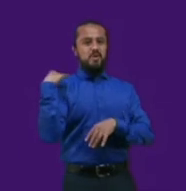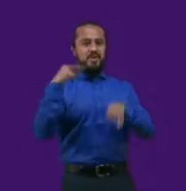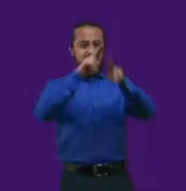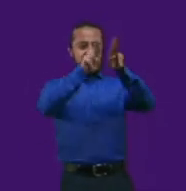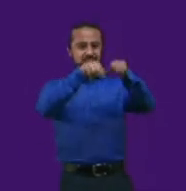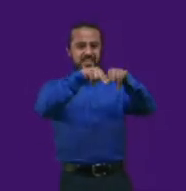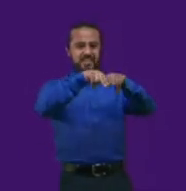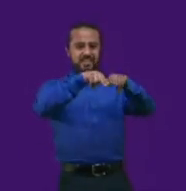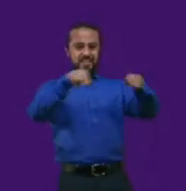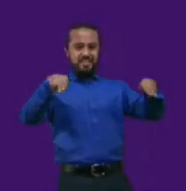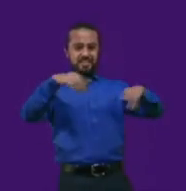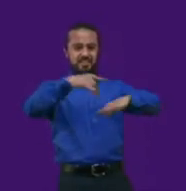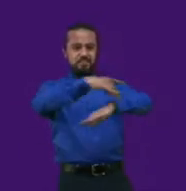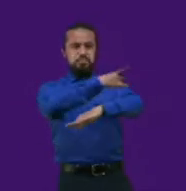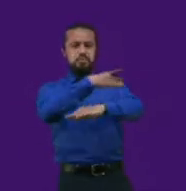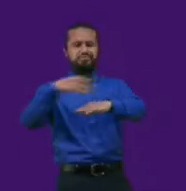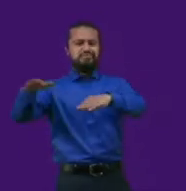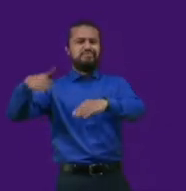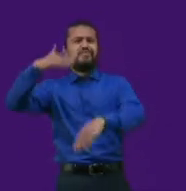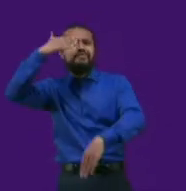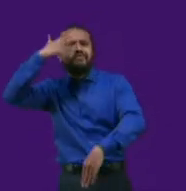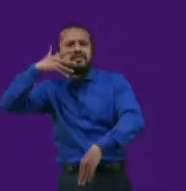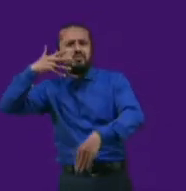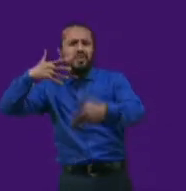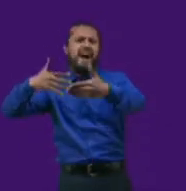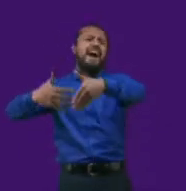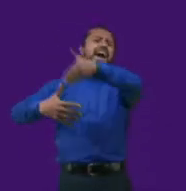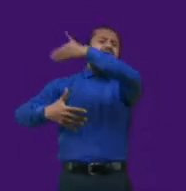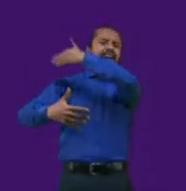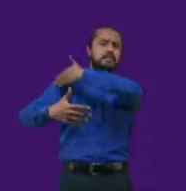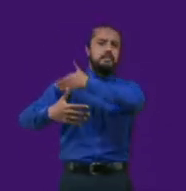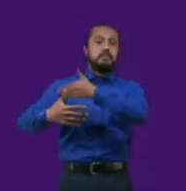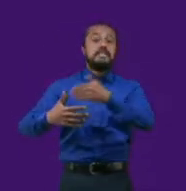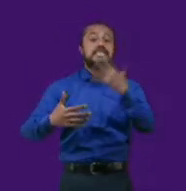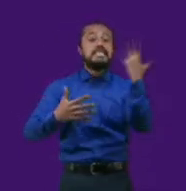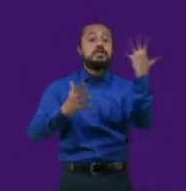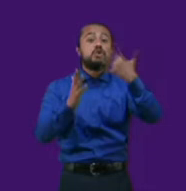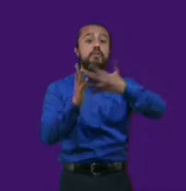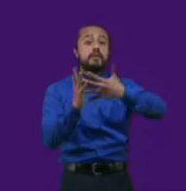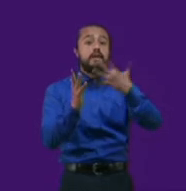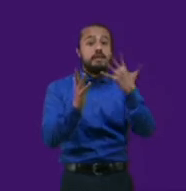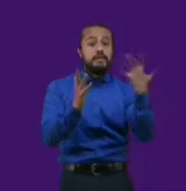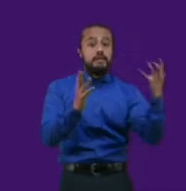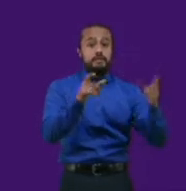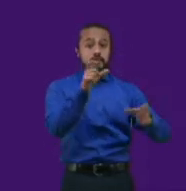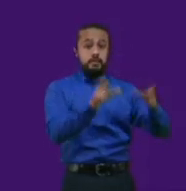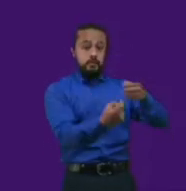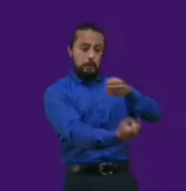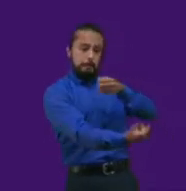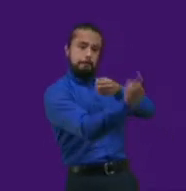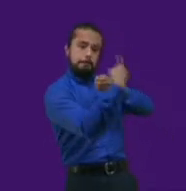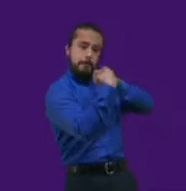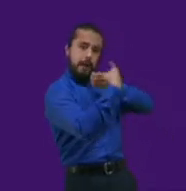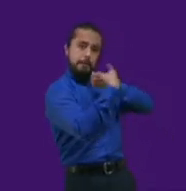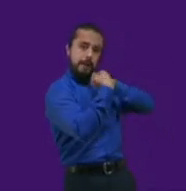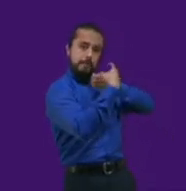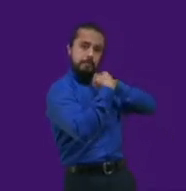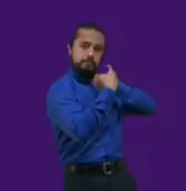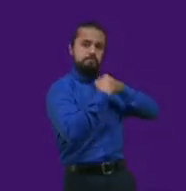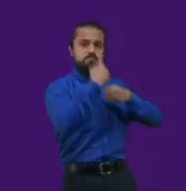era pre-Facebook. Y conseguimos 5,500 personas que se registraron y montaron sus perfiles